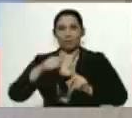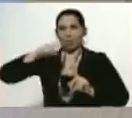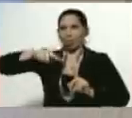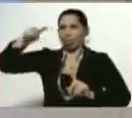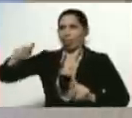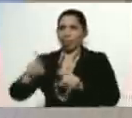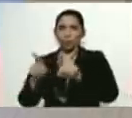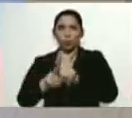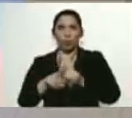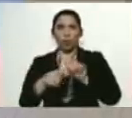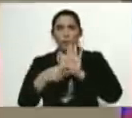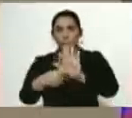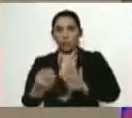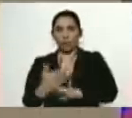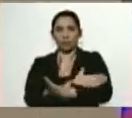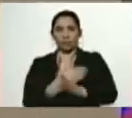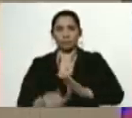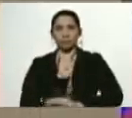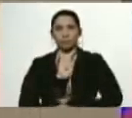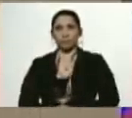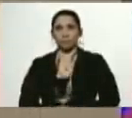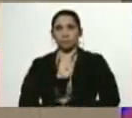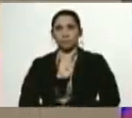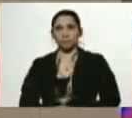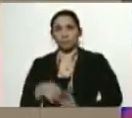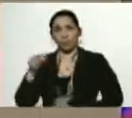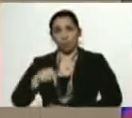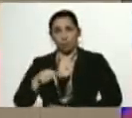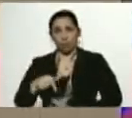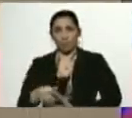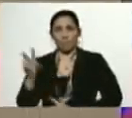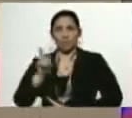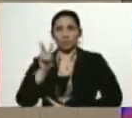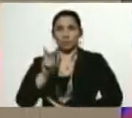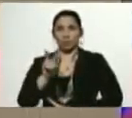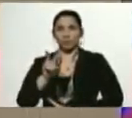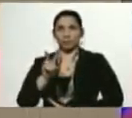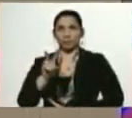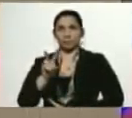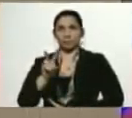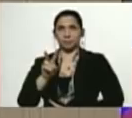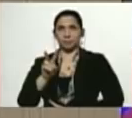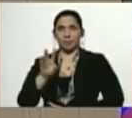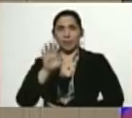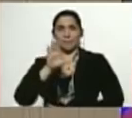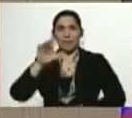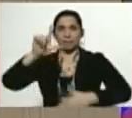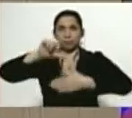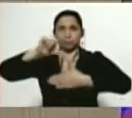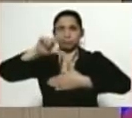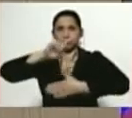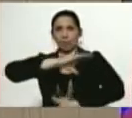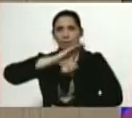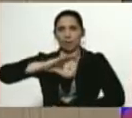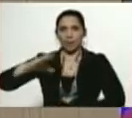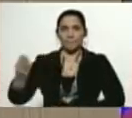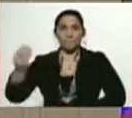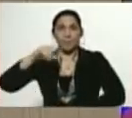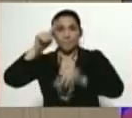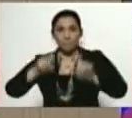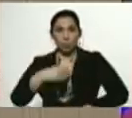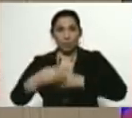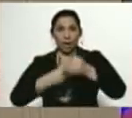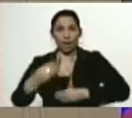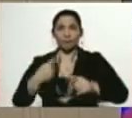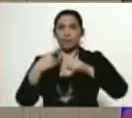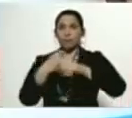la que ya les mostré antes. Hoy por hoy, Venezuela es el país de América Latina y el Caribe que más pruebas realiza por